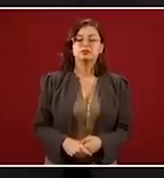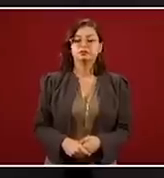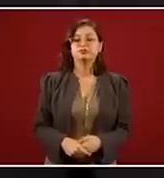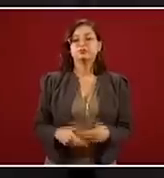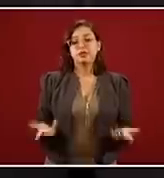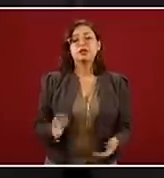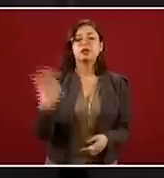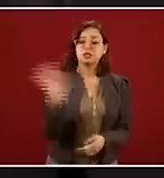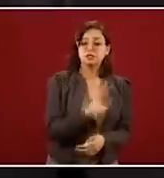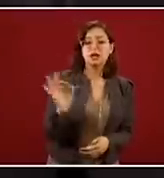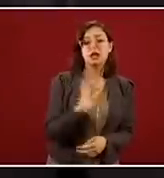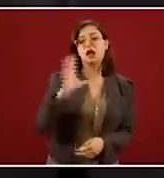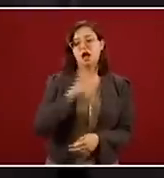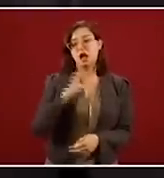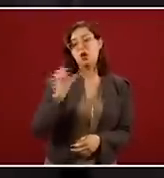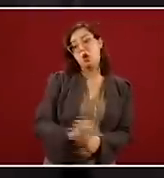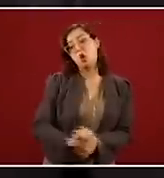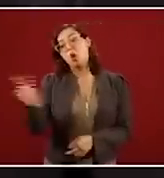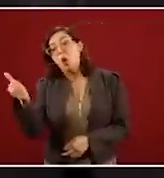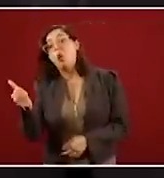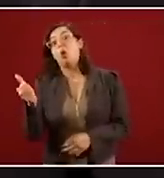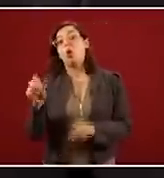haya otros